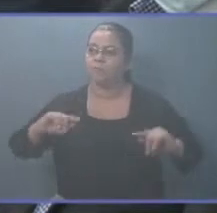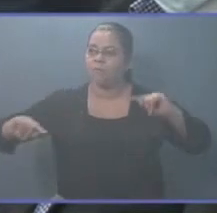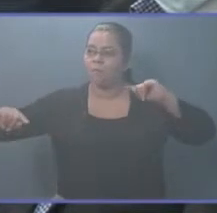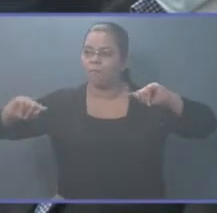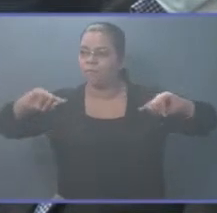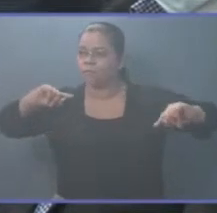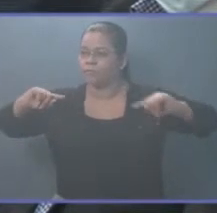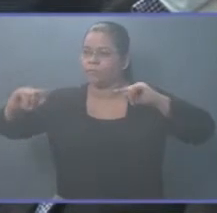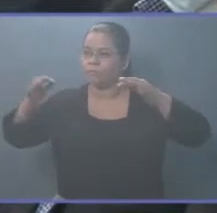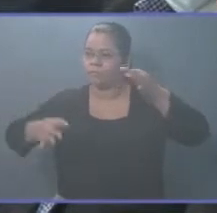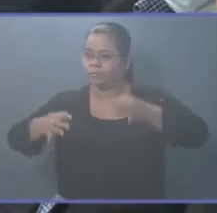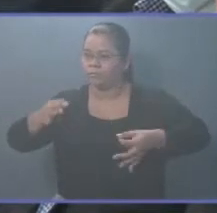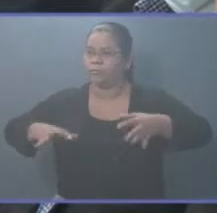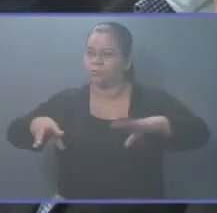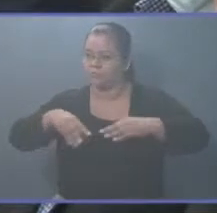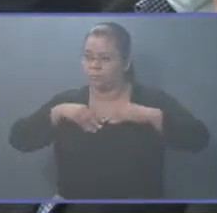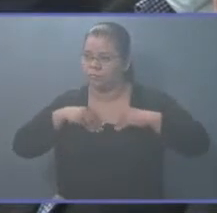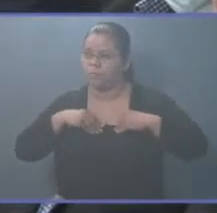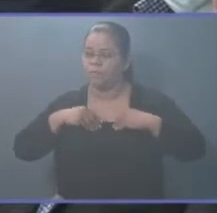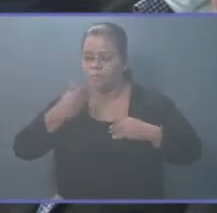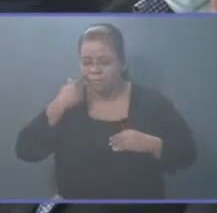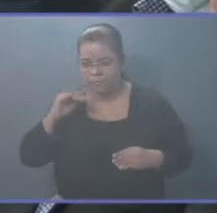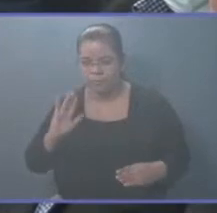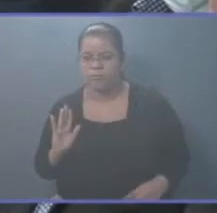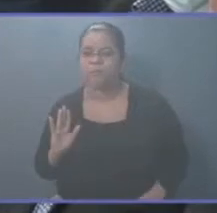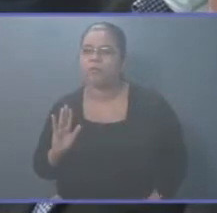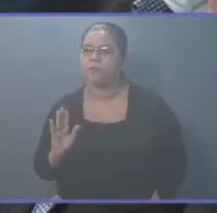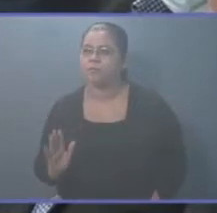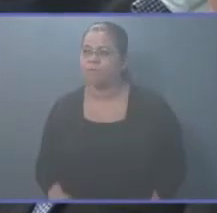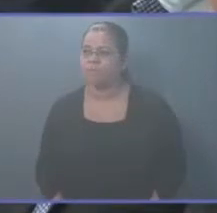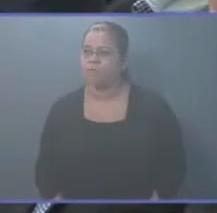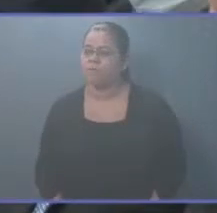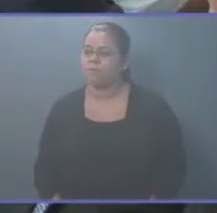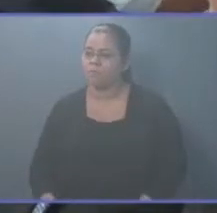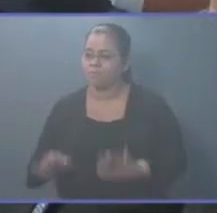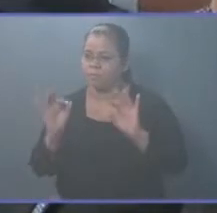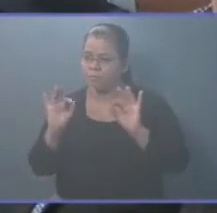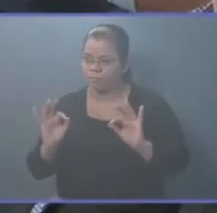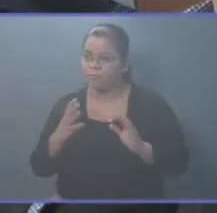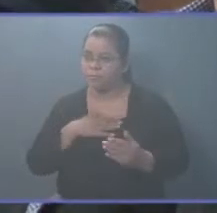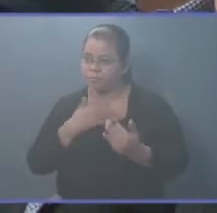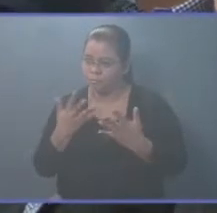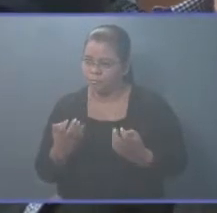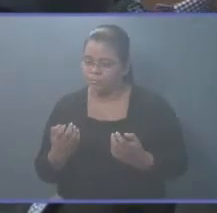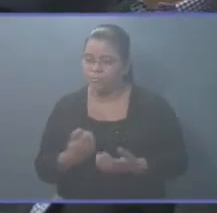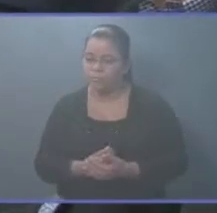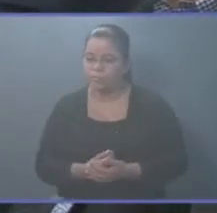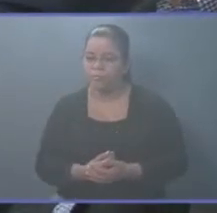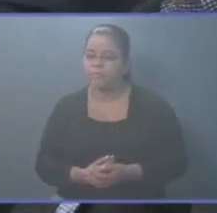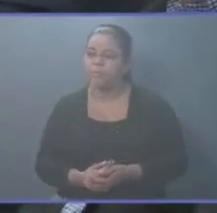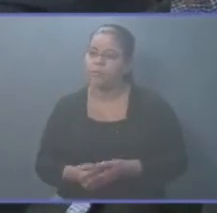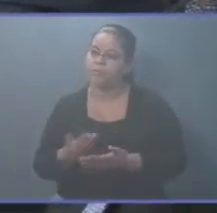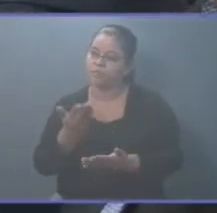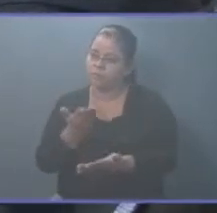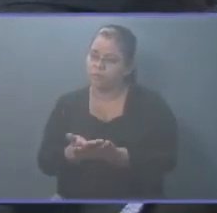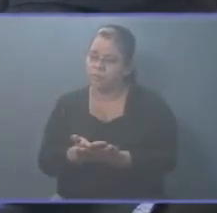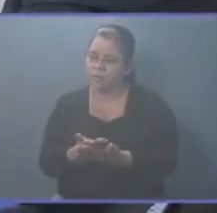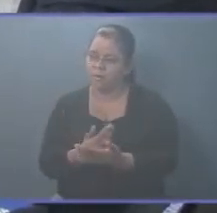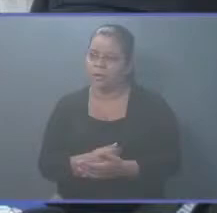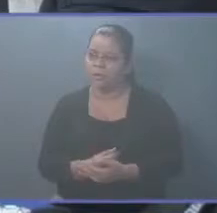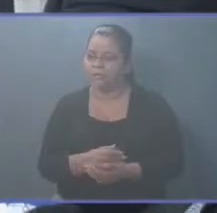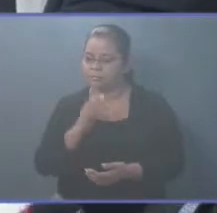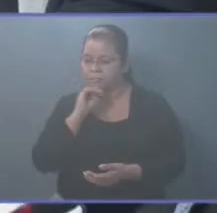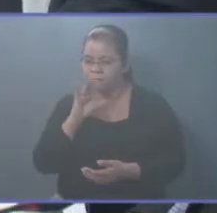judicial acepte la prueba de referencia. Bien, yo quería darle la palabra a hacer una propuesta